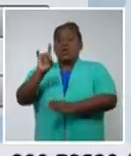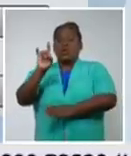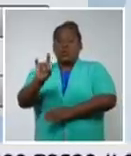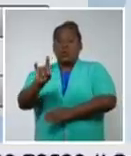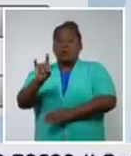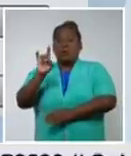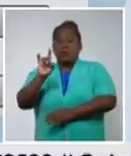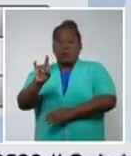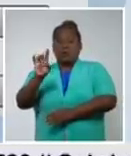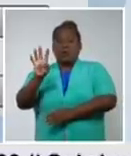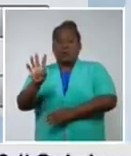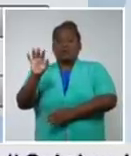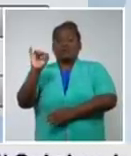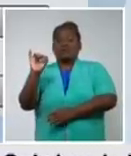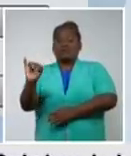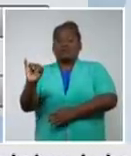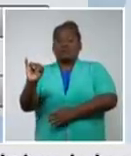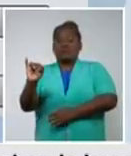21.900.946,